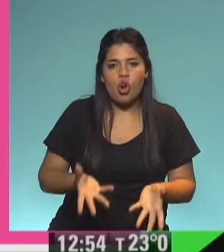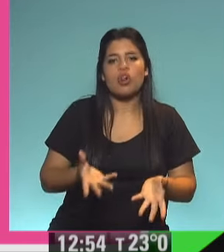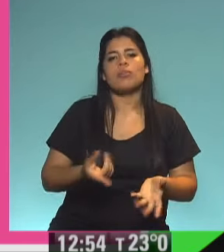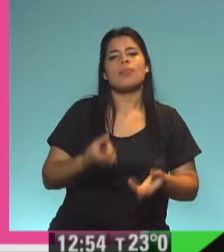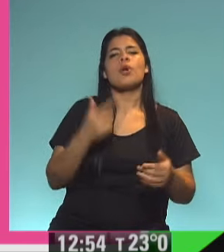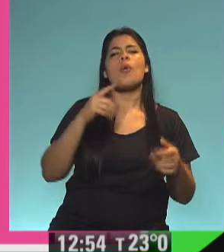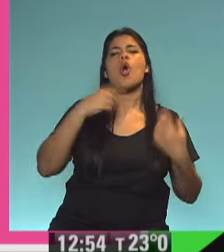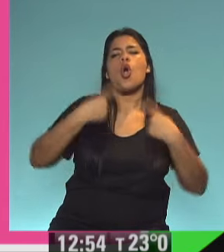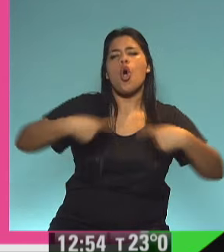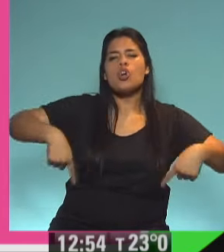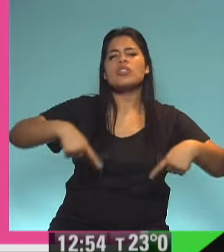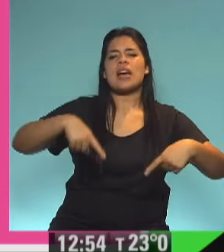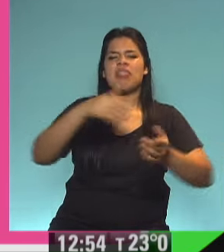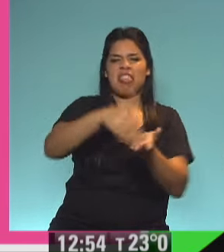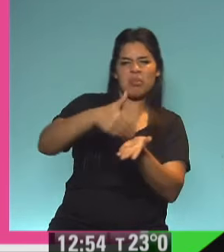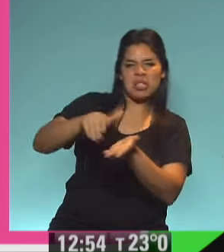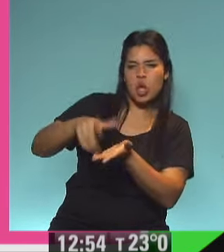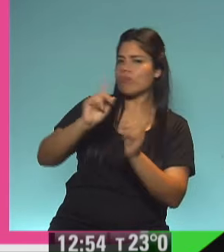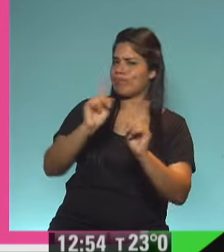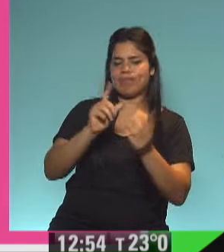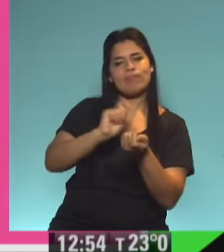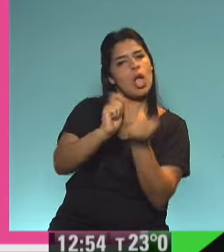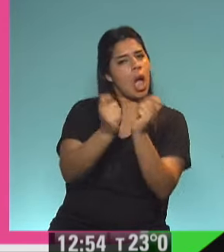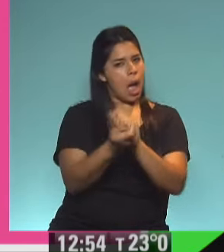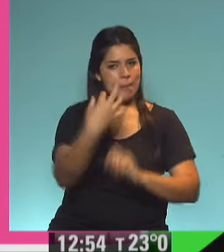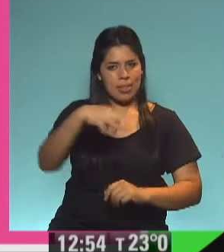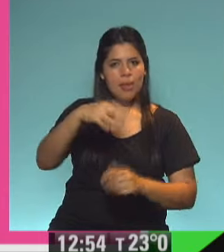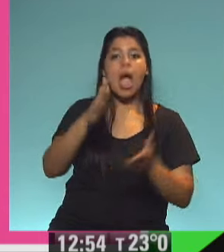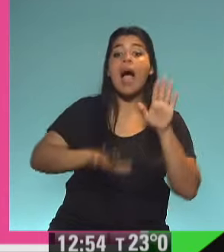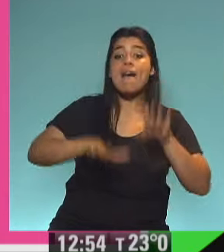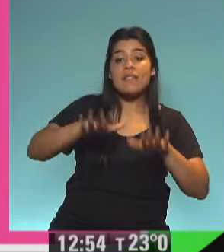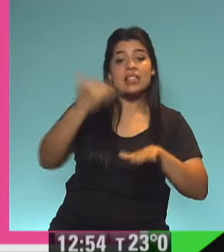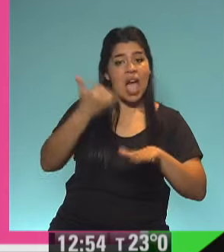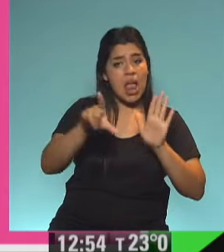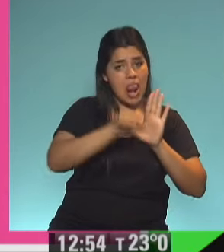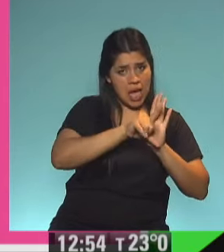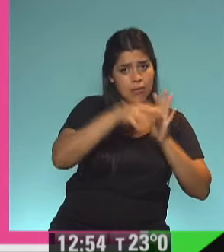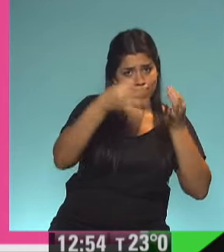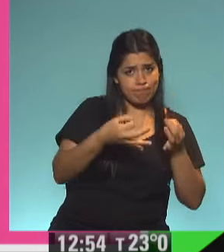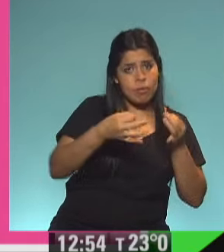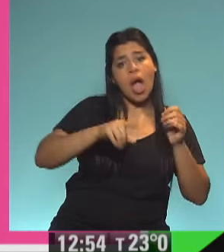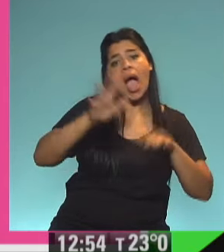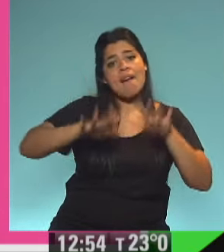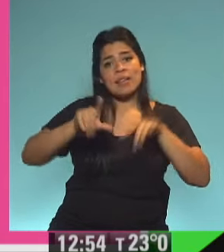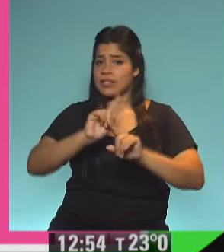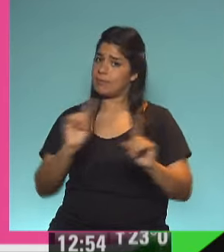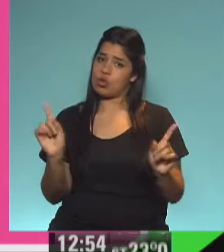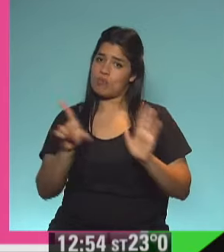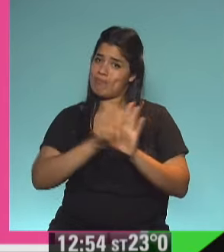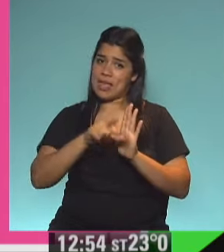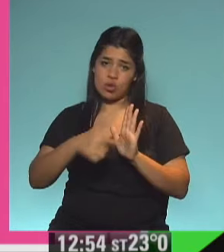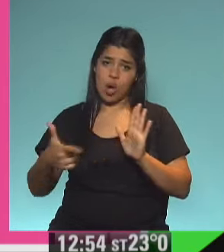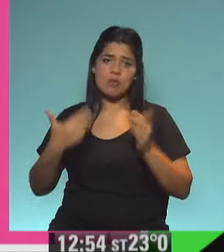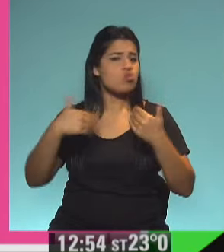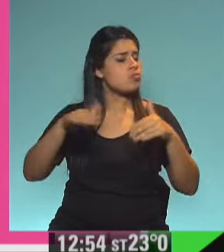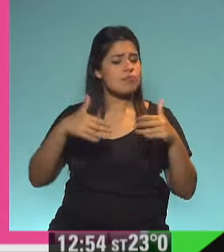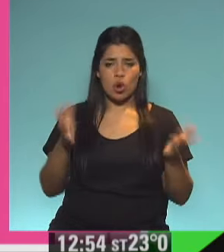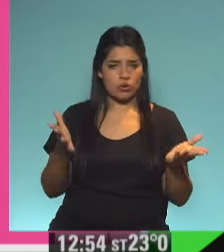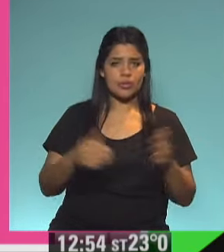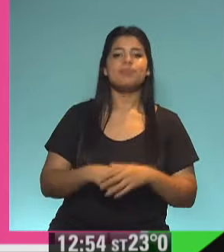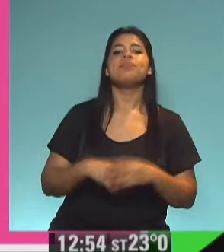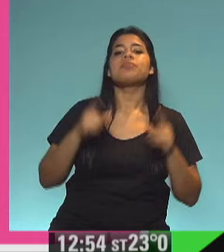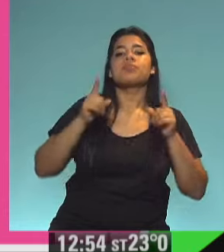para modificarlas. A veces estas prácticas se apoyan en leyes y otras veces no, pero igual suceden. Tal cual. Dando espacio a las